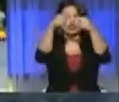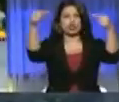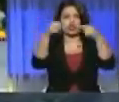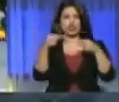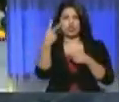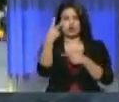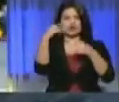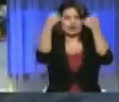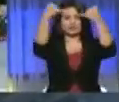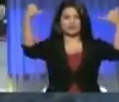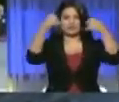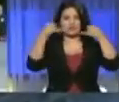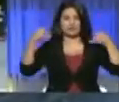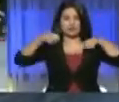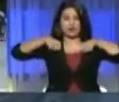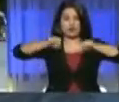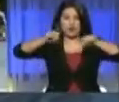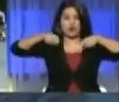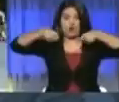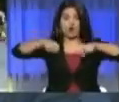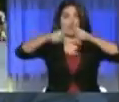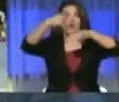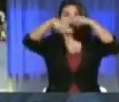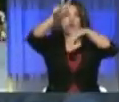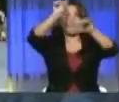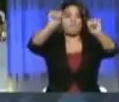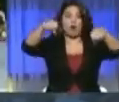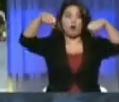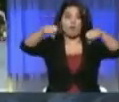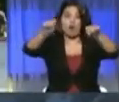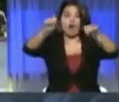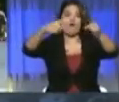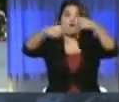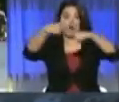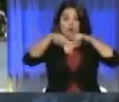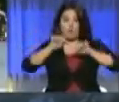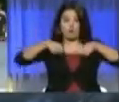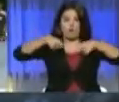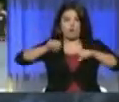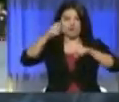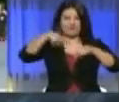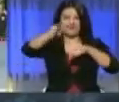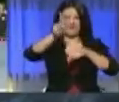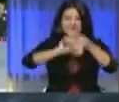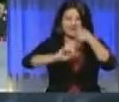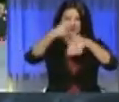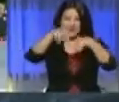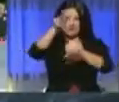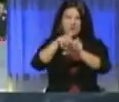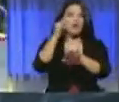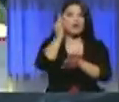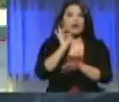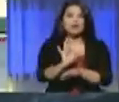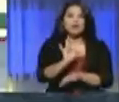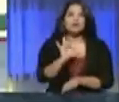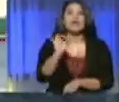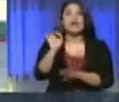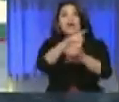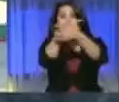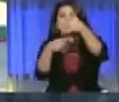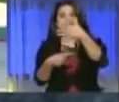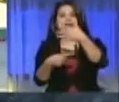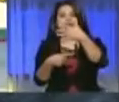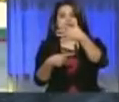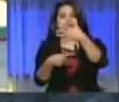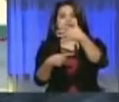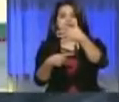asimétricas, quedó sexta. Yo digo mi opinión, y solo es mi opinión. A